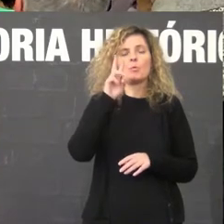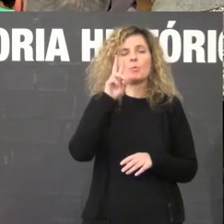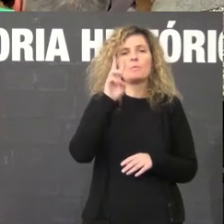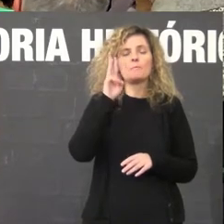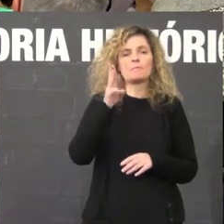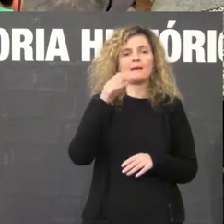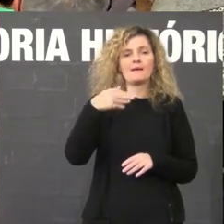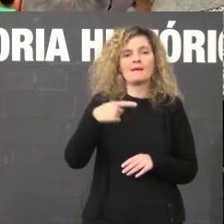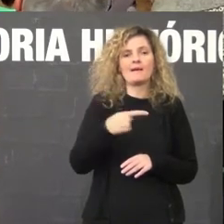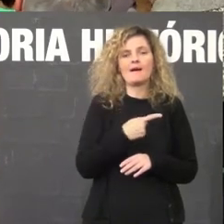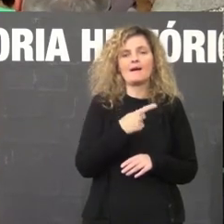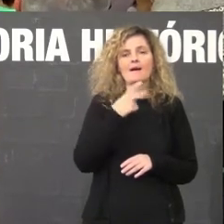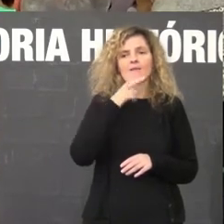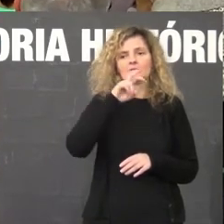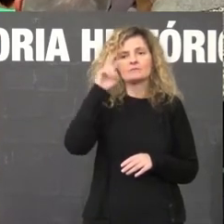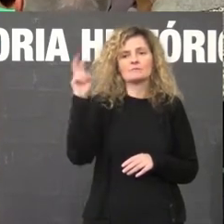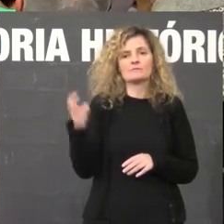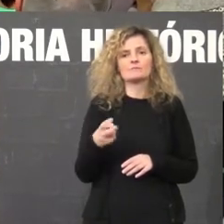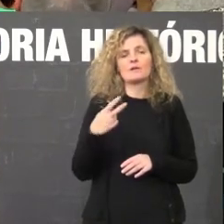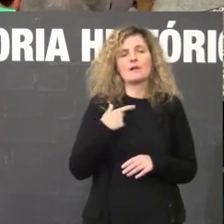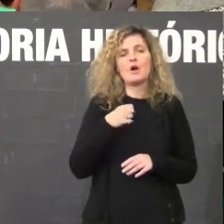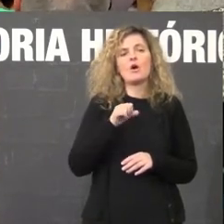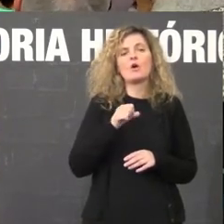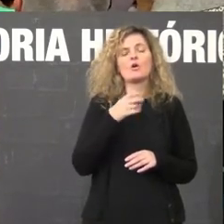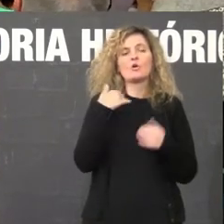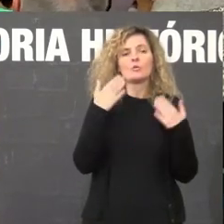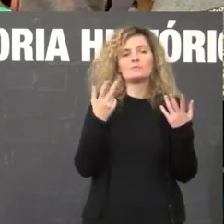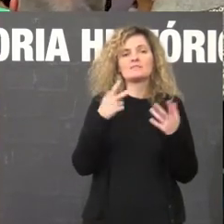BNPG, na Federación Anarcocomunista Galega.